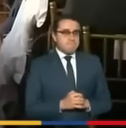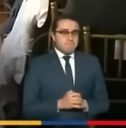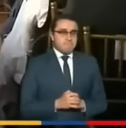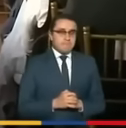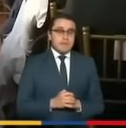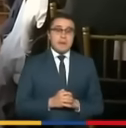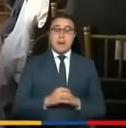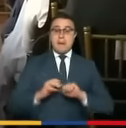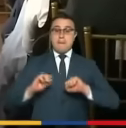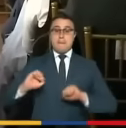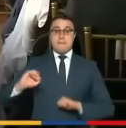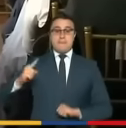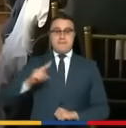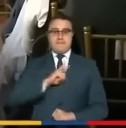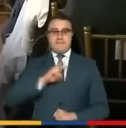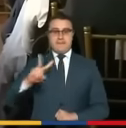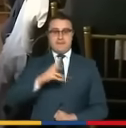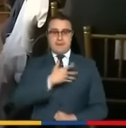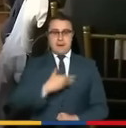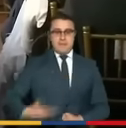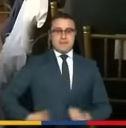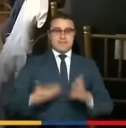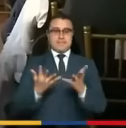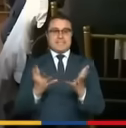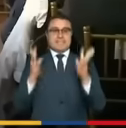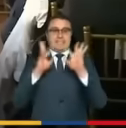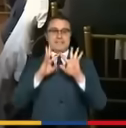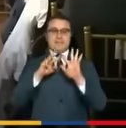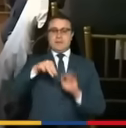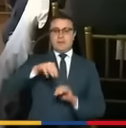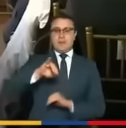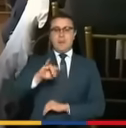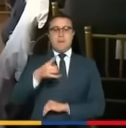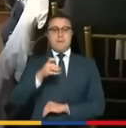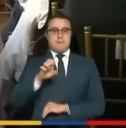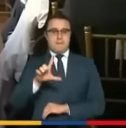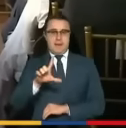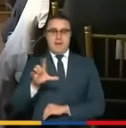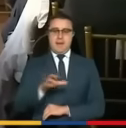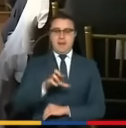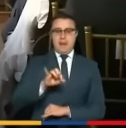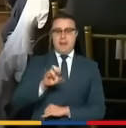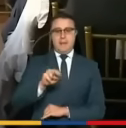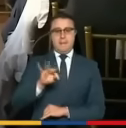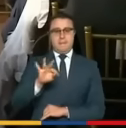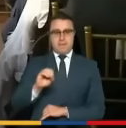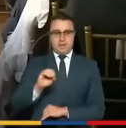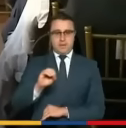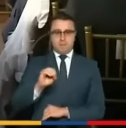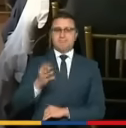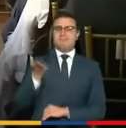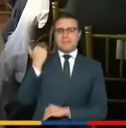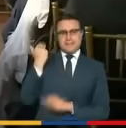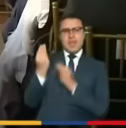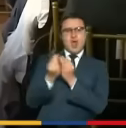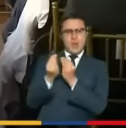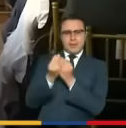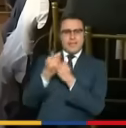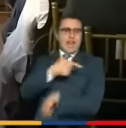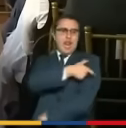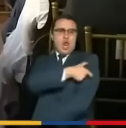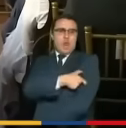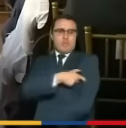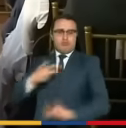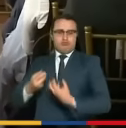Primer vicepresidente del Senado de la República, Miguel Ángel Pinto Hernández. Antiguo colega de Comisión Primera,